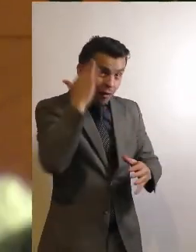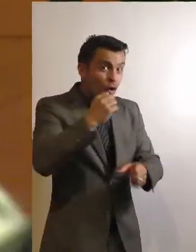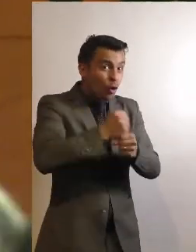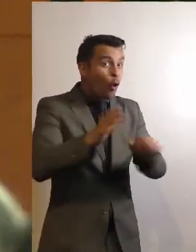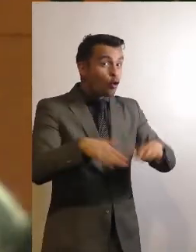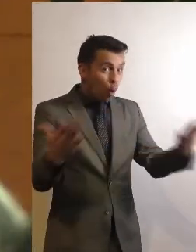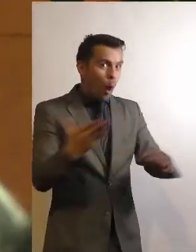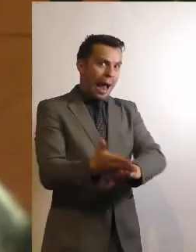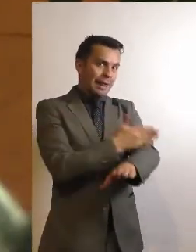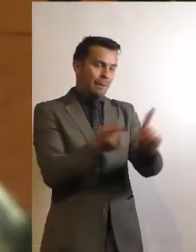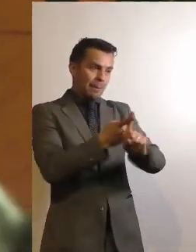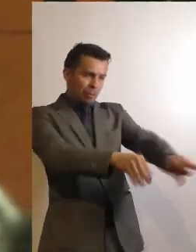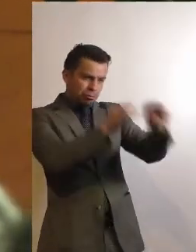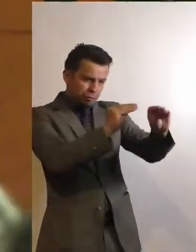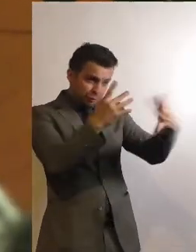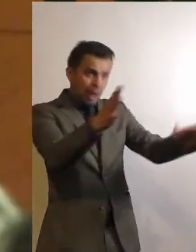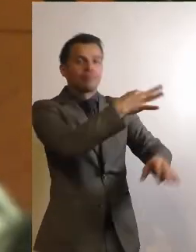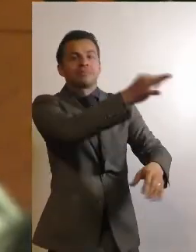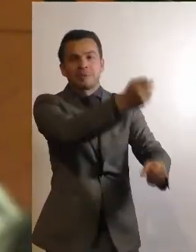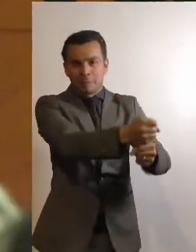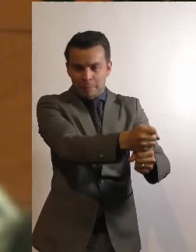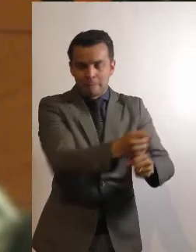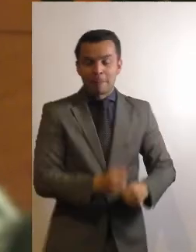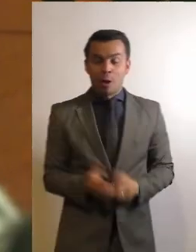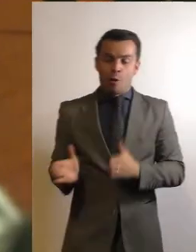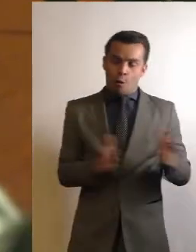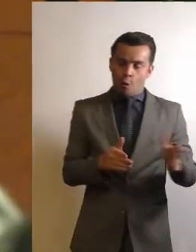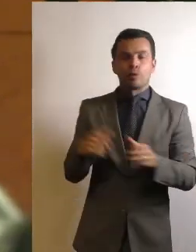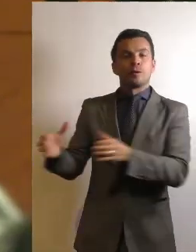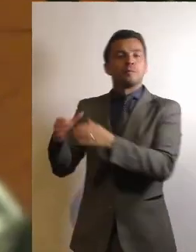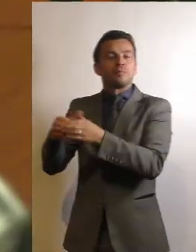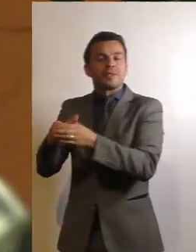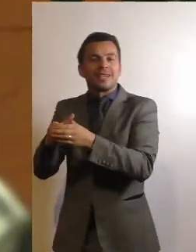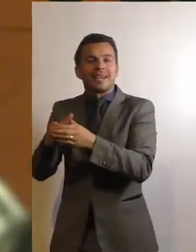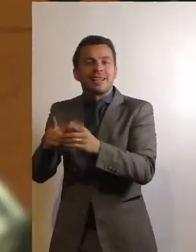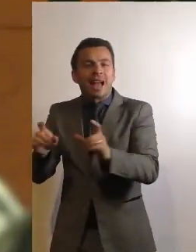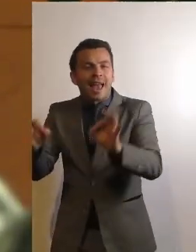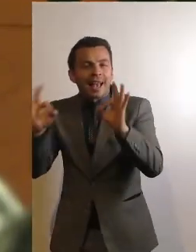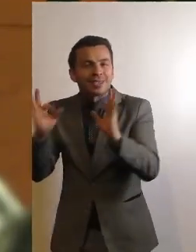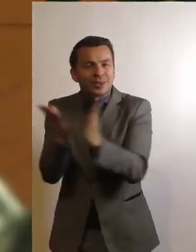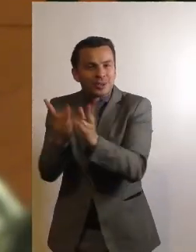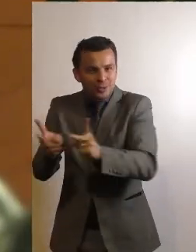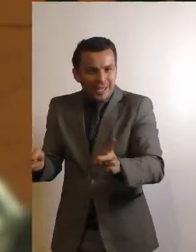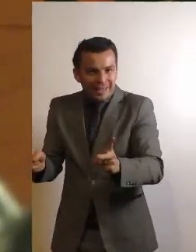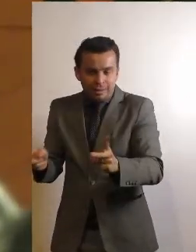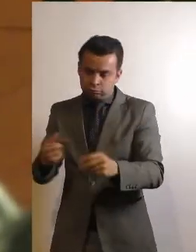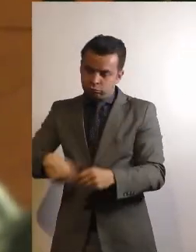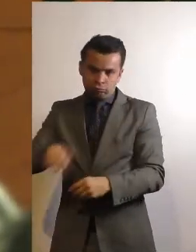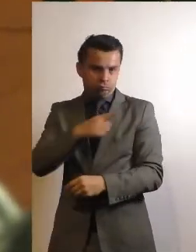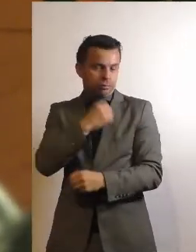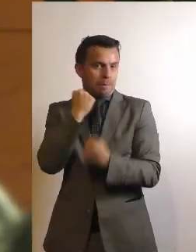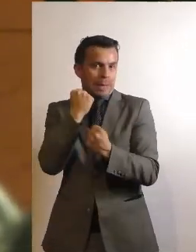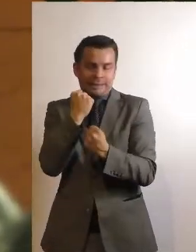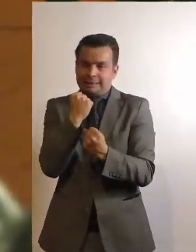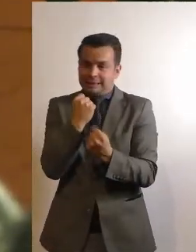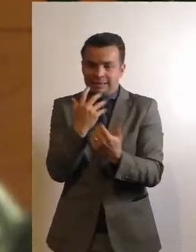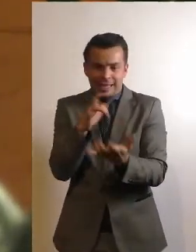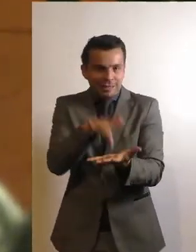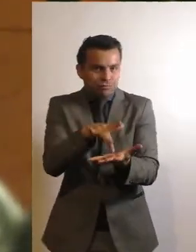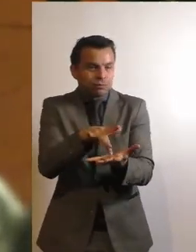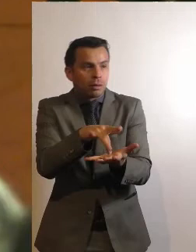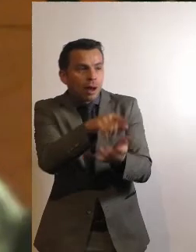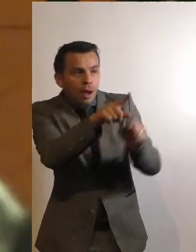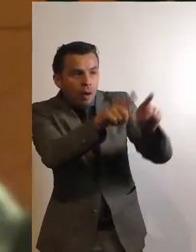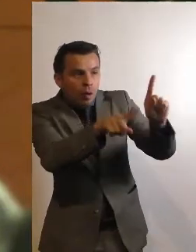estrategias es que desde Éxito Estudiantil, también nosotros como área de egresados estamos incursionados en este proyecto del curso de preparación para el ingreso a la